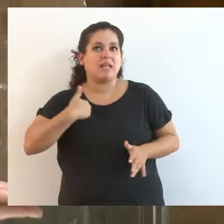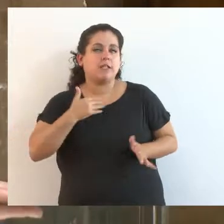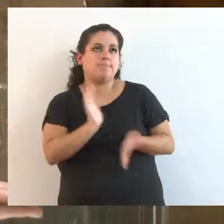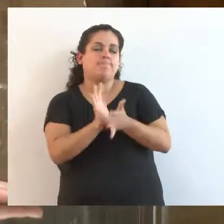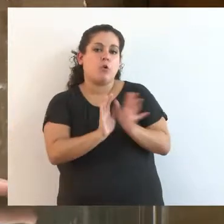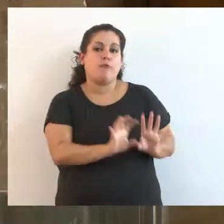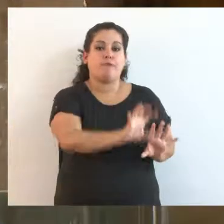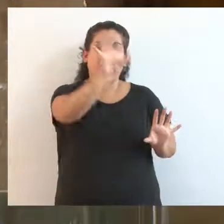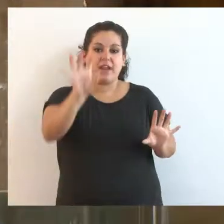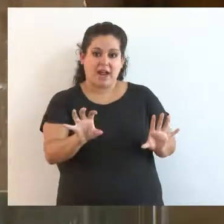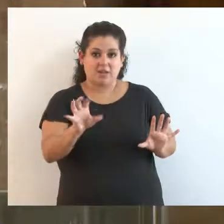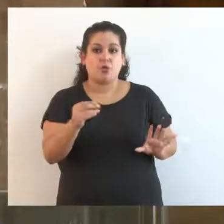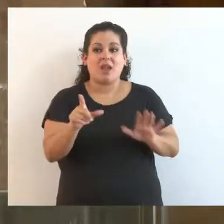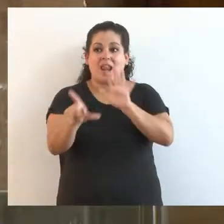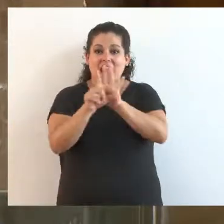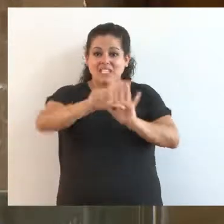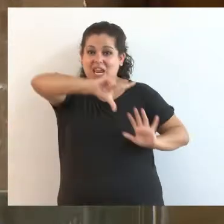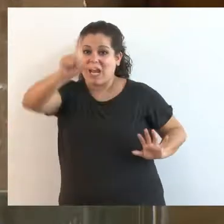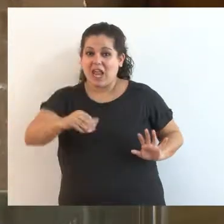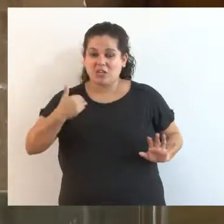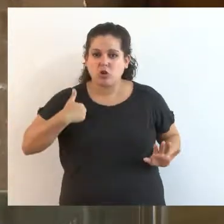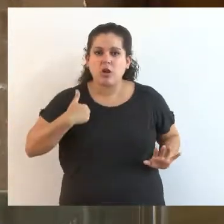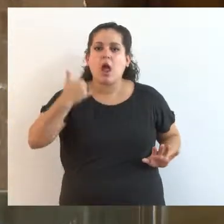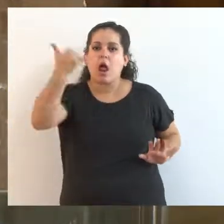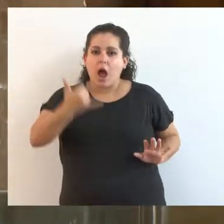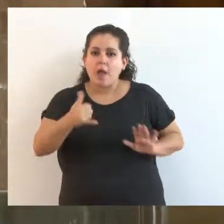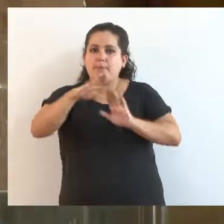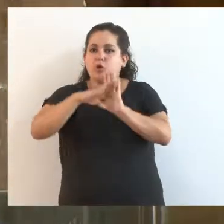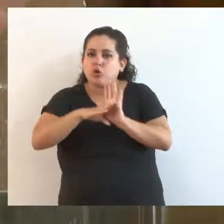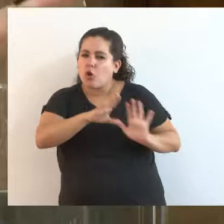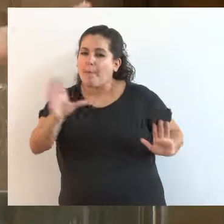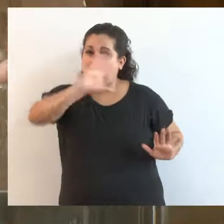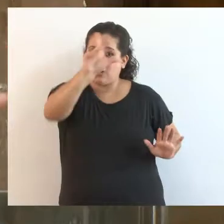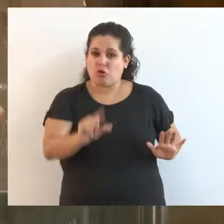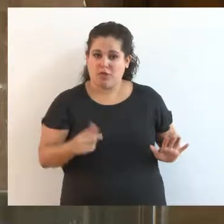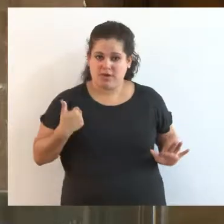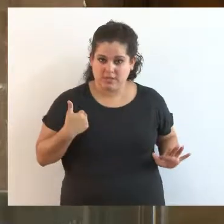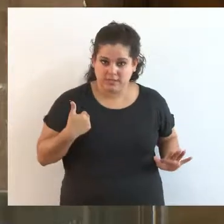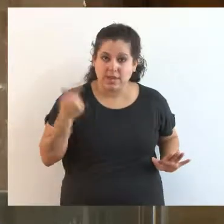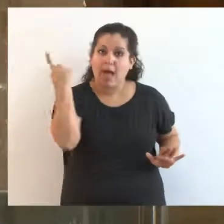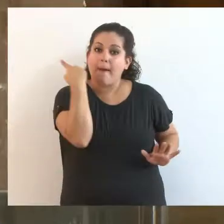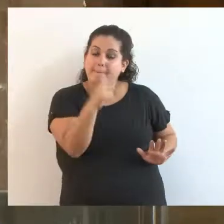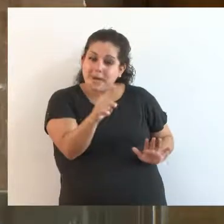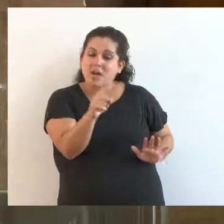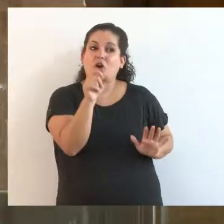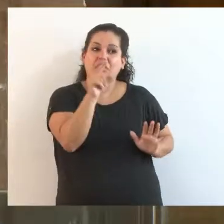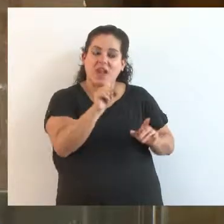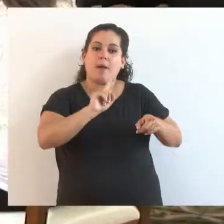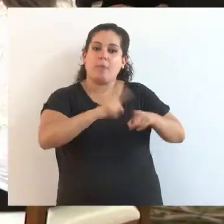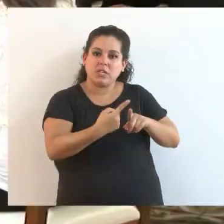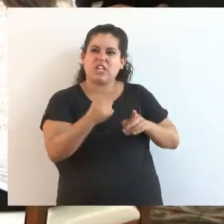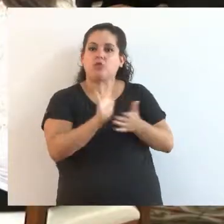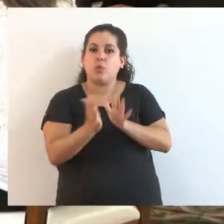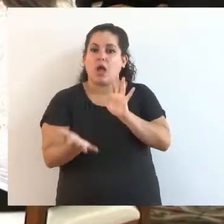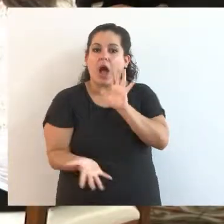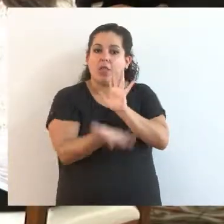federal donde las leyes nacionales generan un piso, un protocolo para todos los distritos. Pero la implementación de las